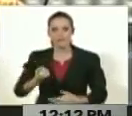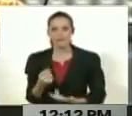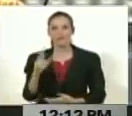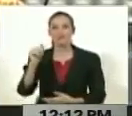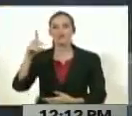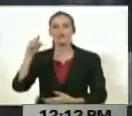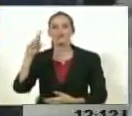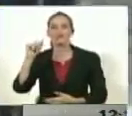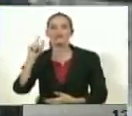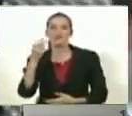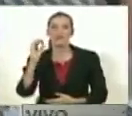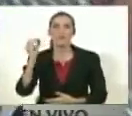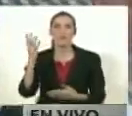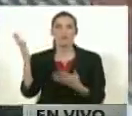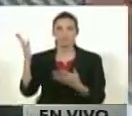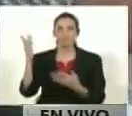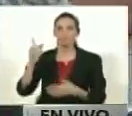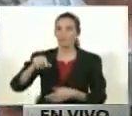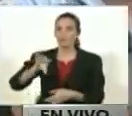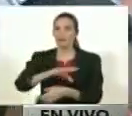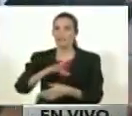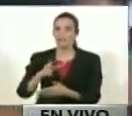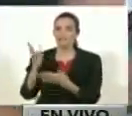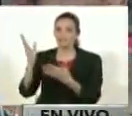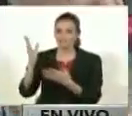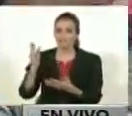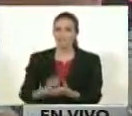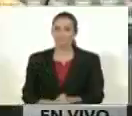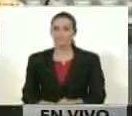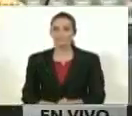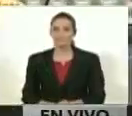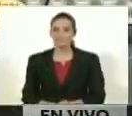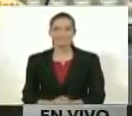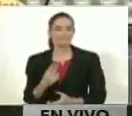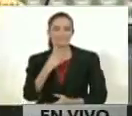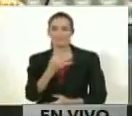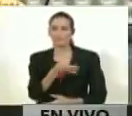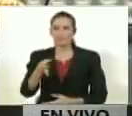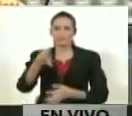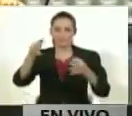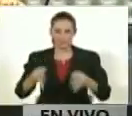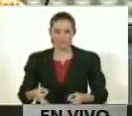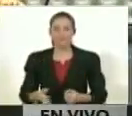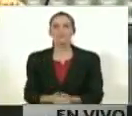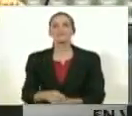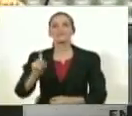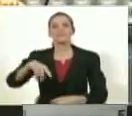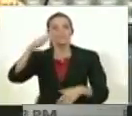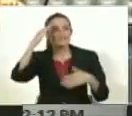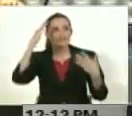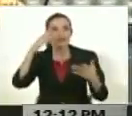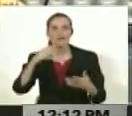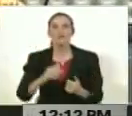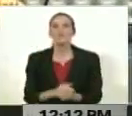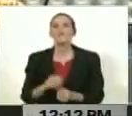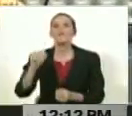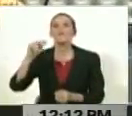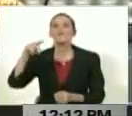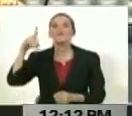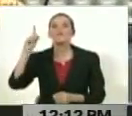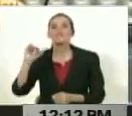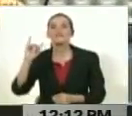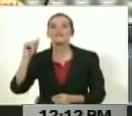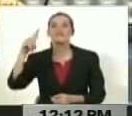Rodrigo Mendoza, que aquí nos recibió. Voz maravillosa. Por allá saludé a Mundito, el